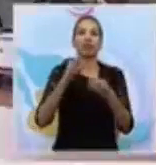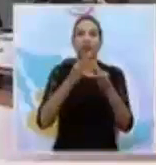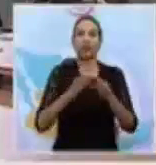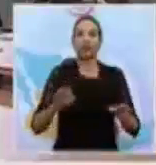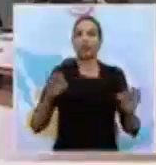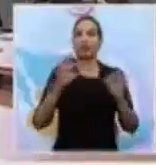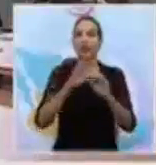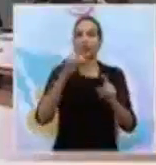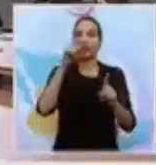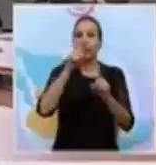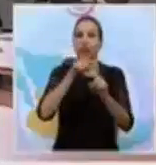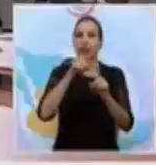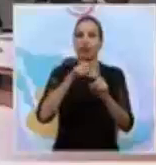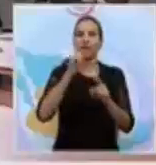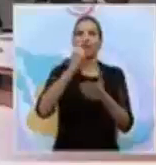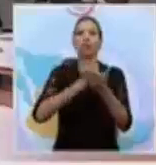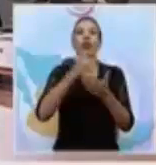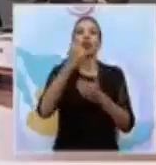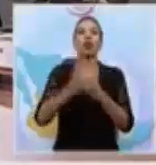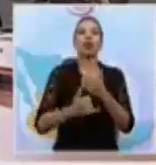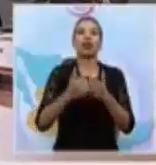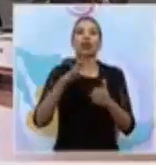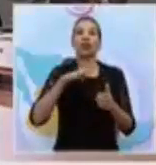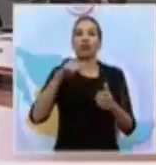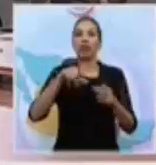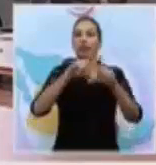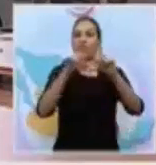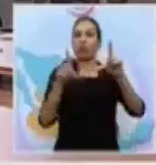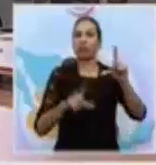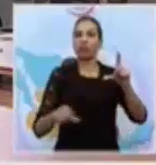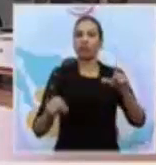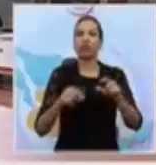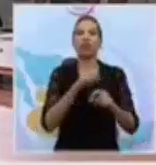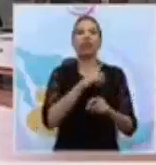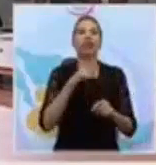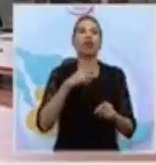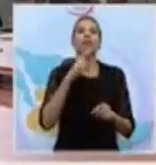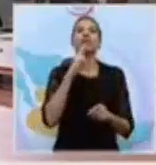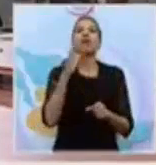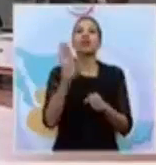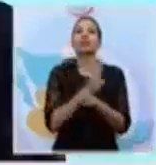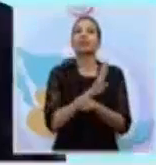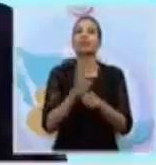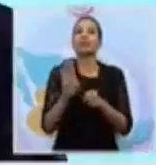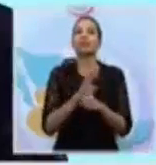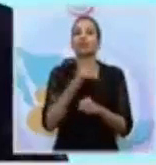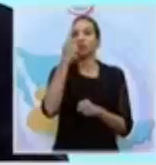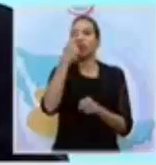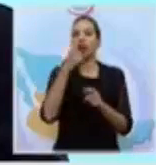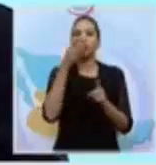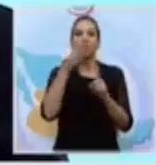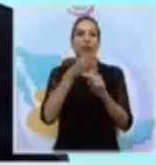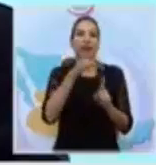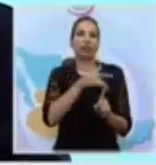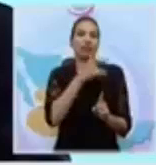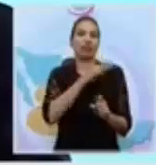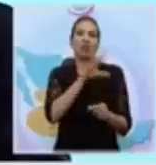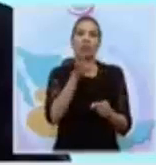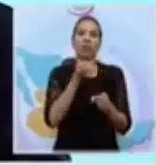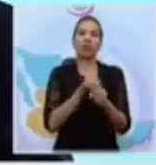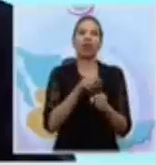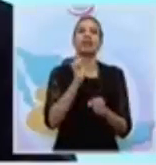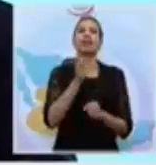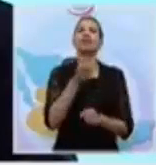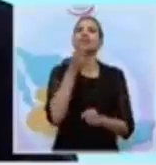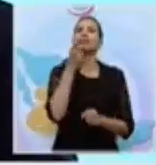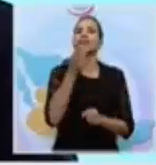instrumento central del proyecto de nación. Ha de ser un estado de bienestar entendido en sentido amplio, es